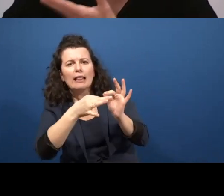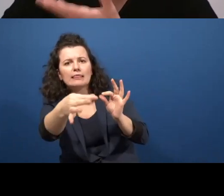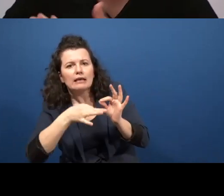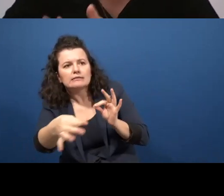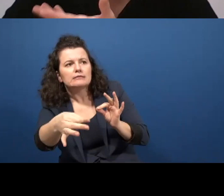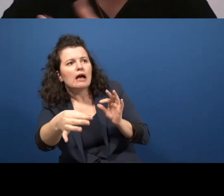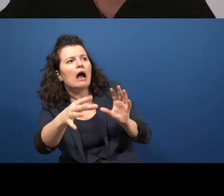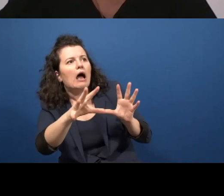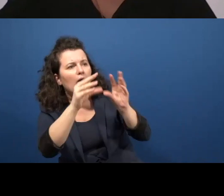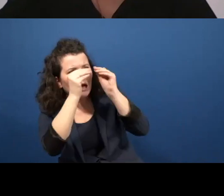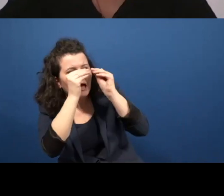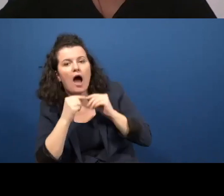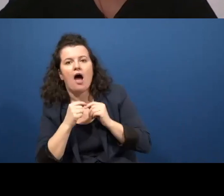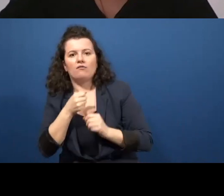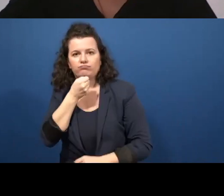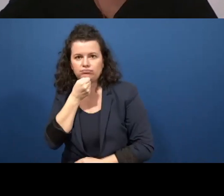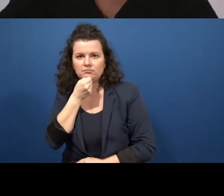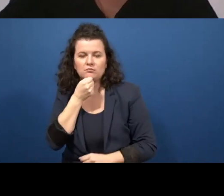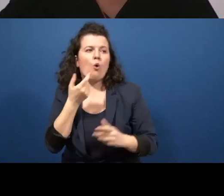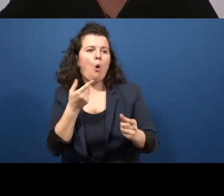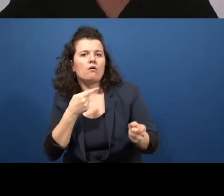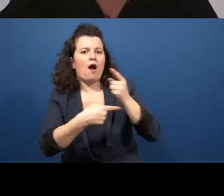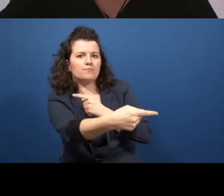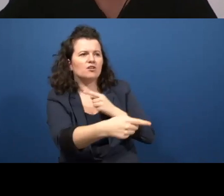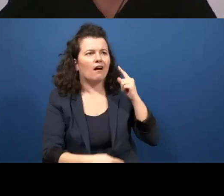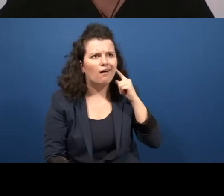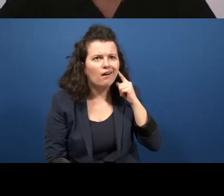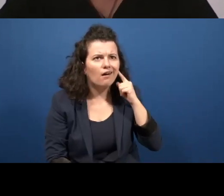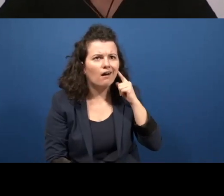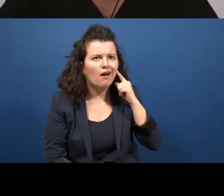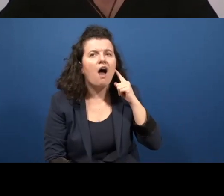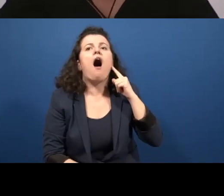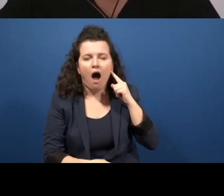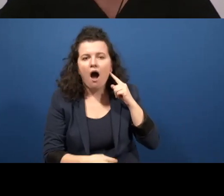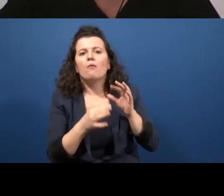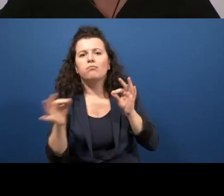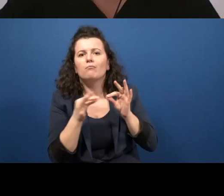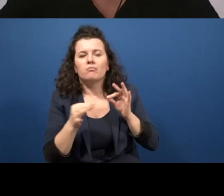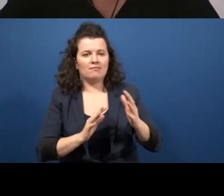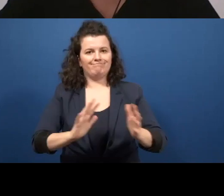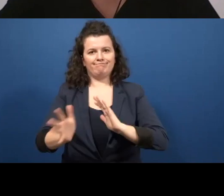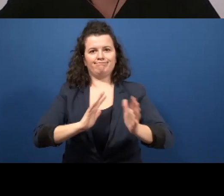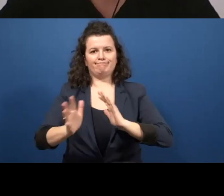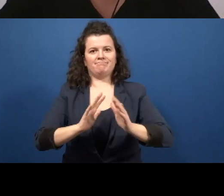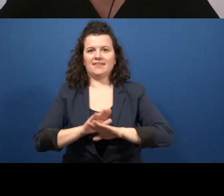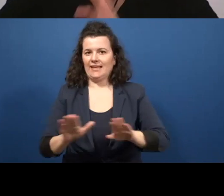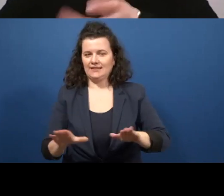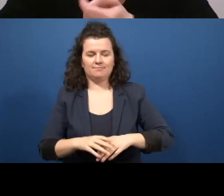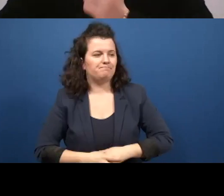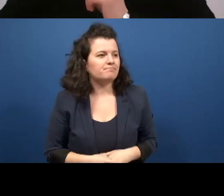era un campo completamente desconocido. También la precisión en